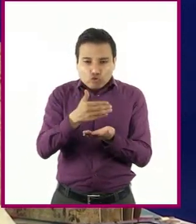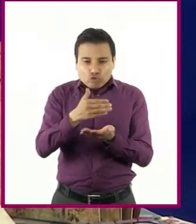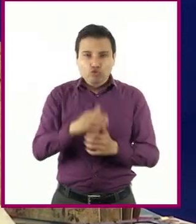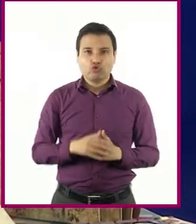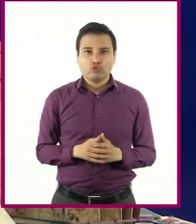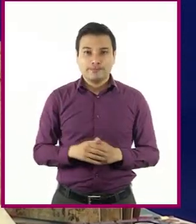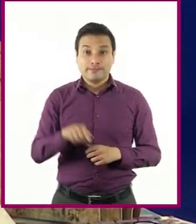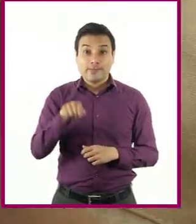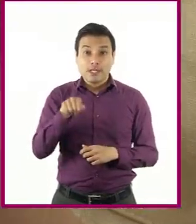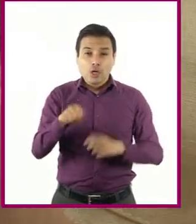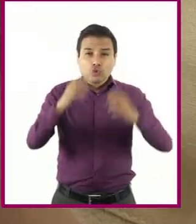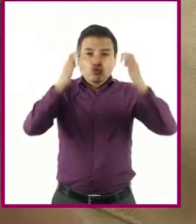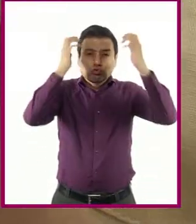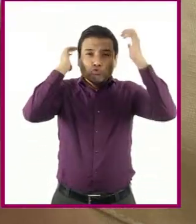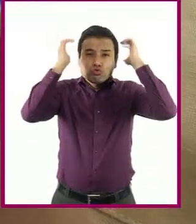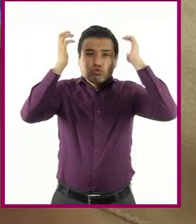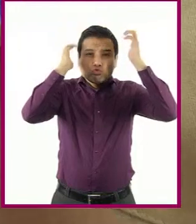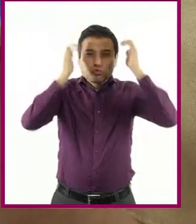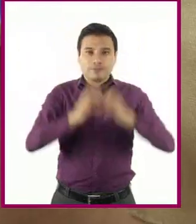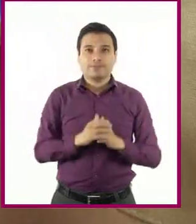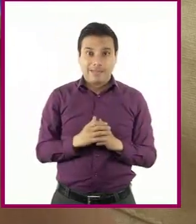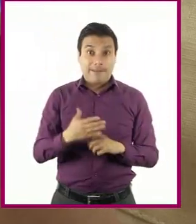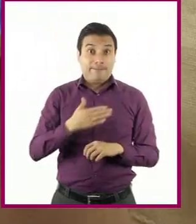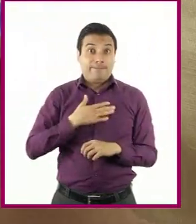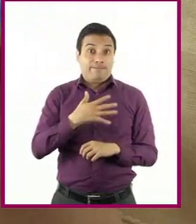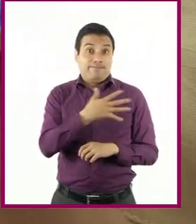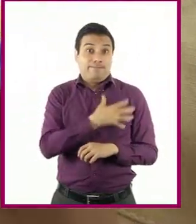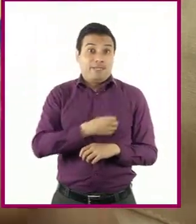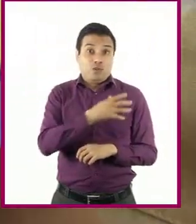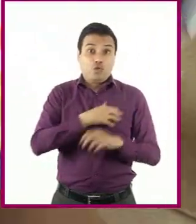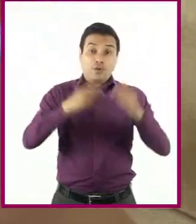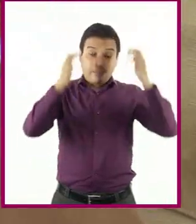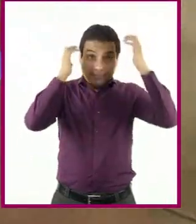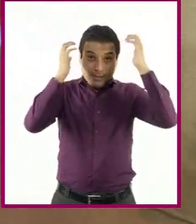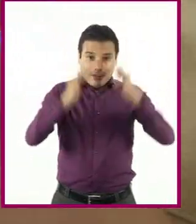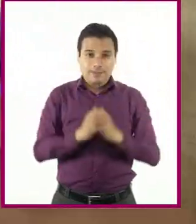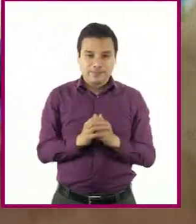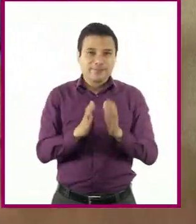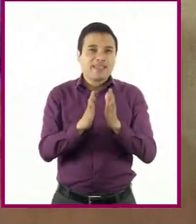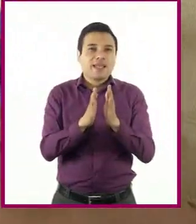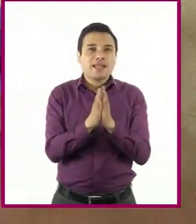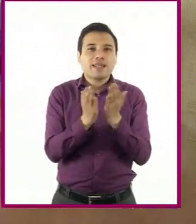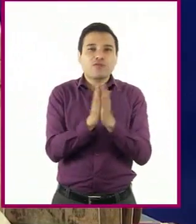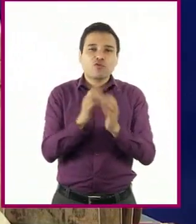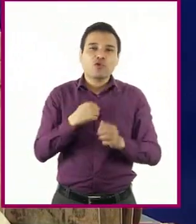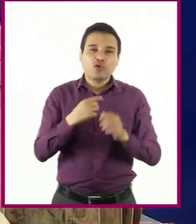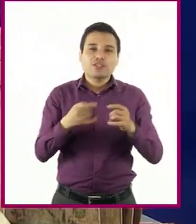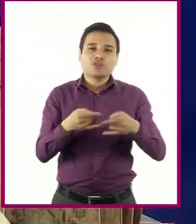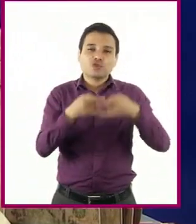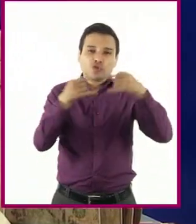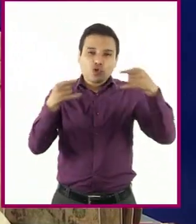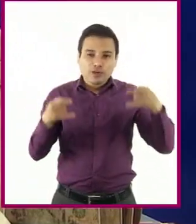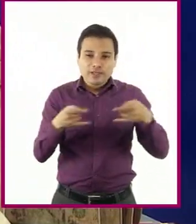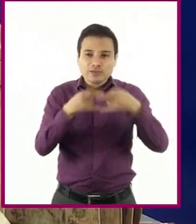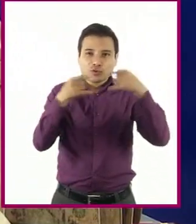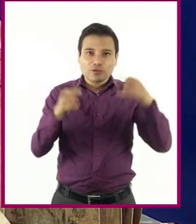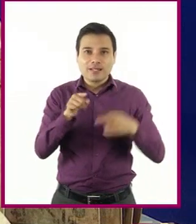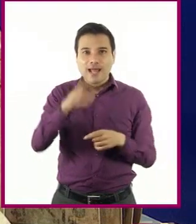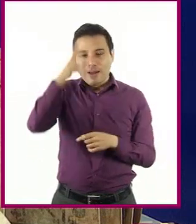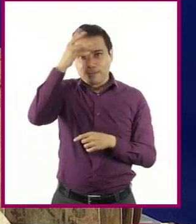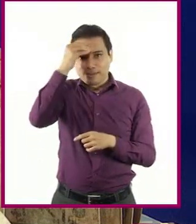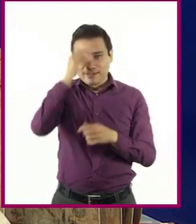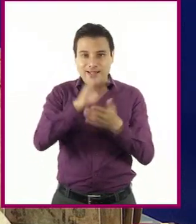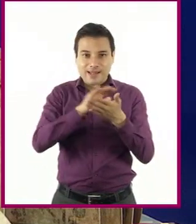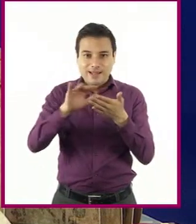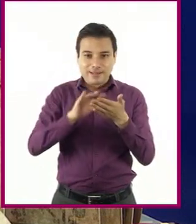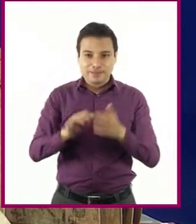bañaba podía tener su libro en la tina. Mientras bañas al bebé, le cuentas la historia y él aprende a leer